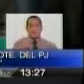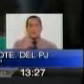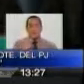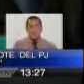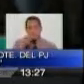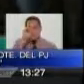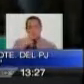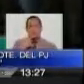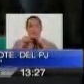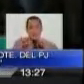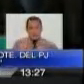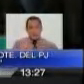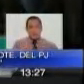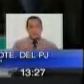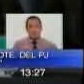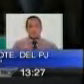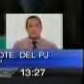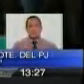así ocurrió.